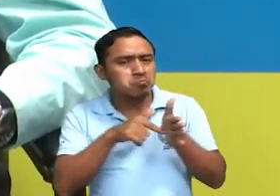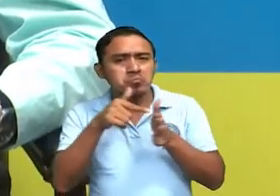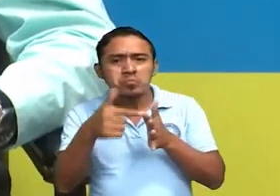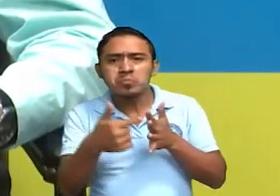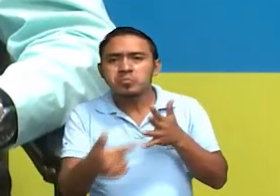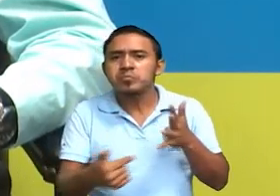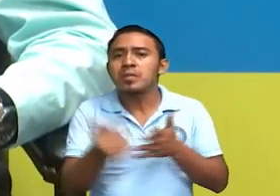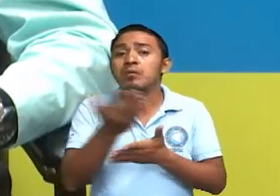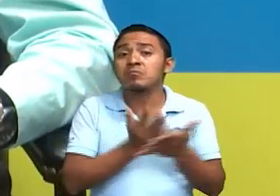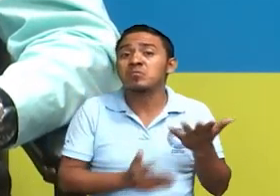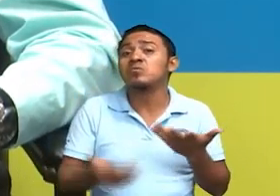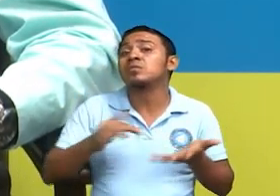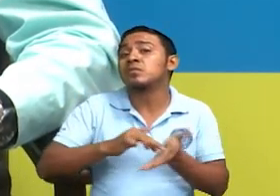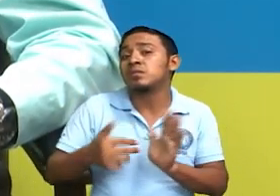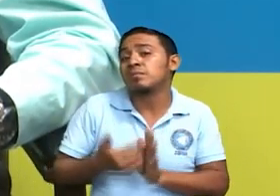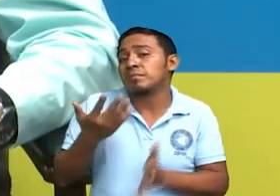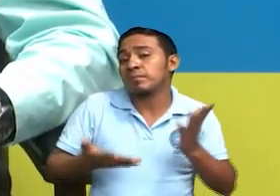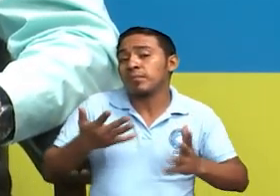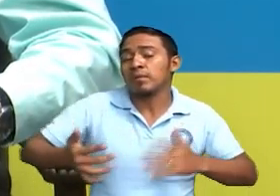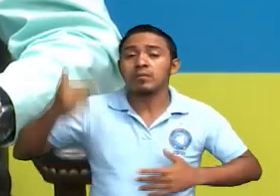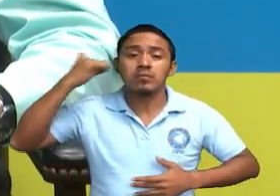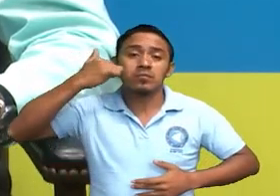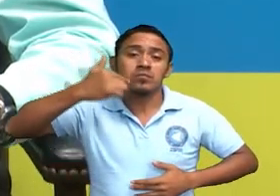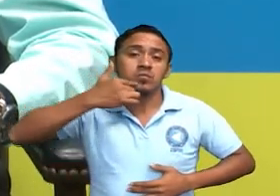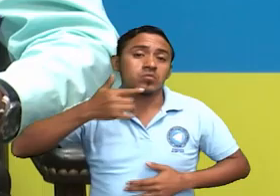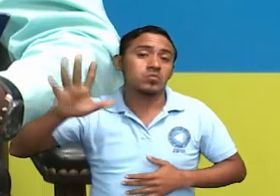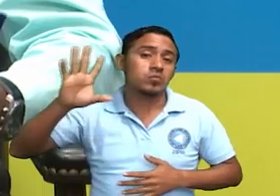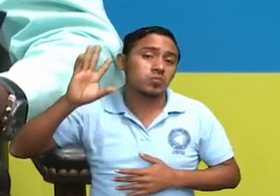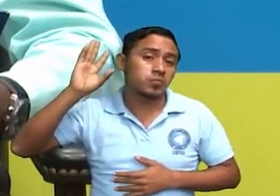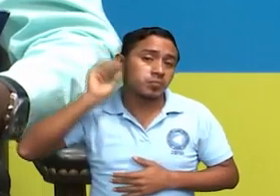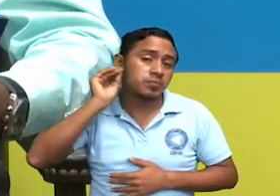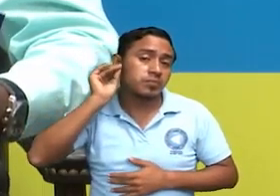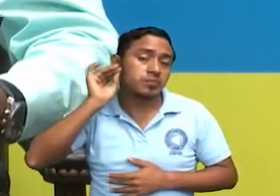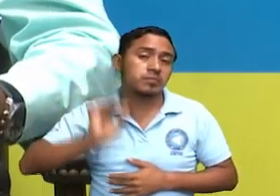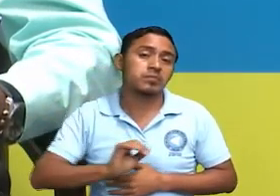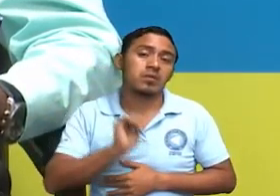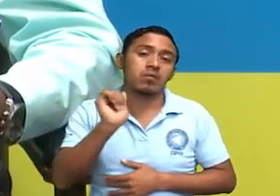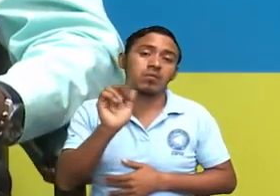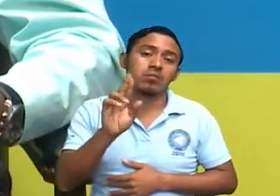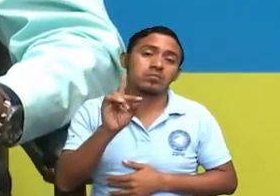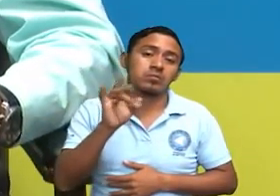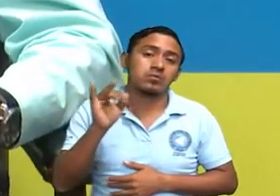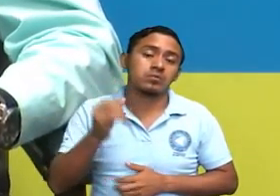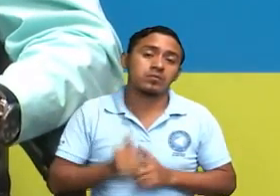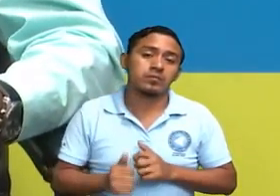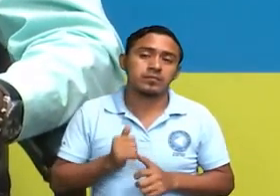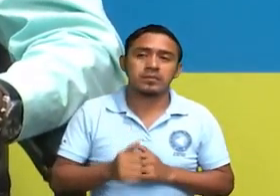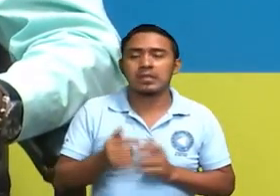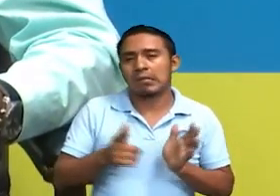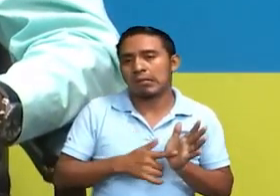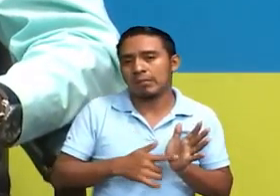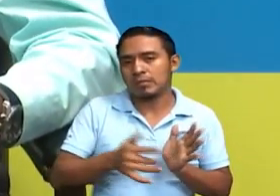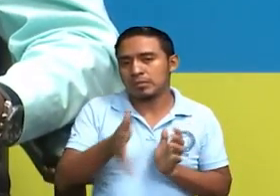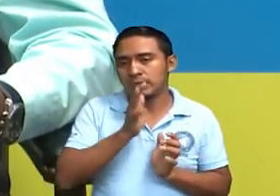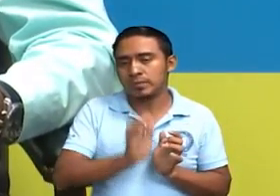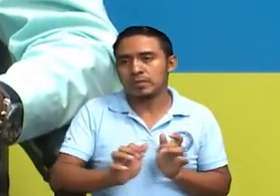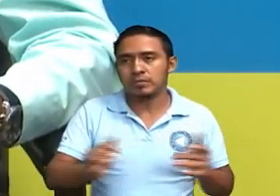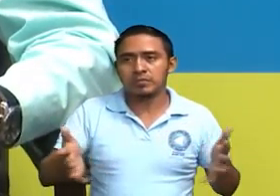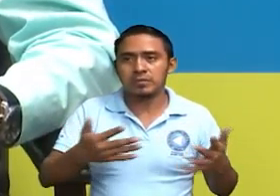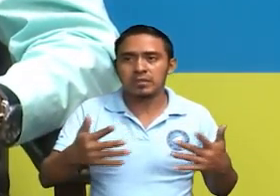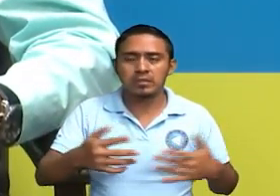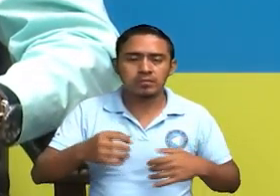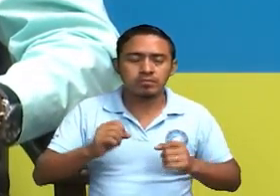son probabilidad de que pueda estar presentando un problema de audición o sordera. Por ejemplo, aquel niño que no